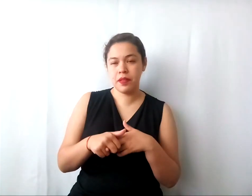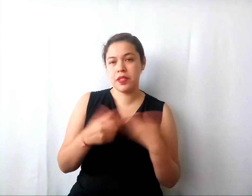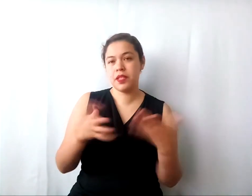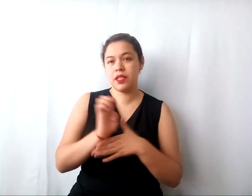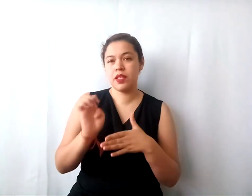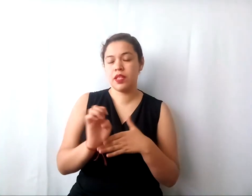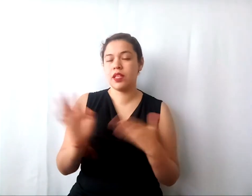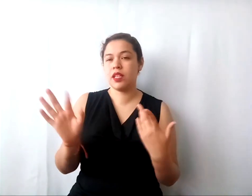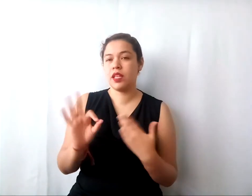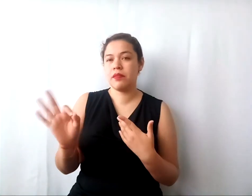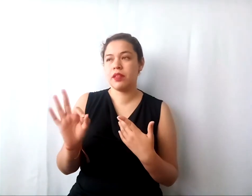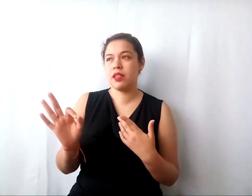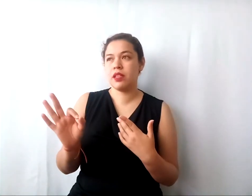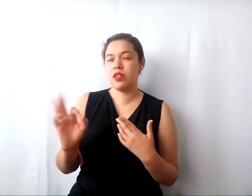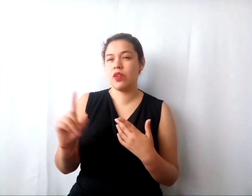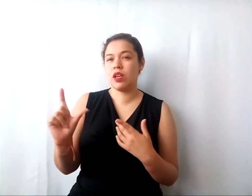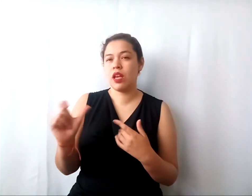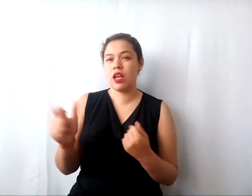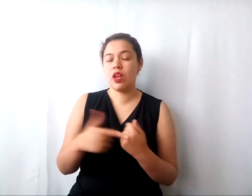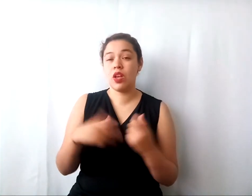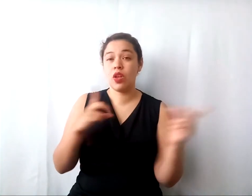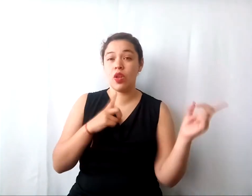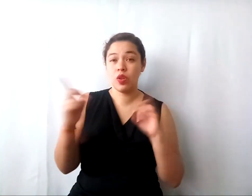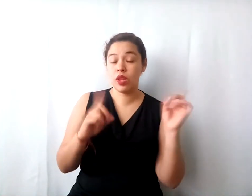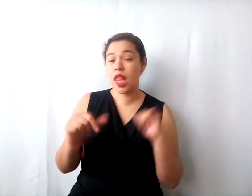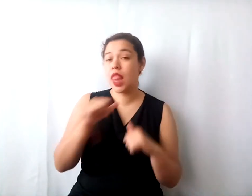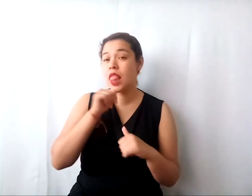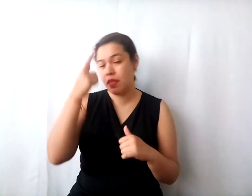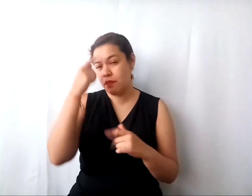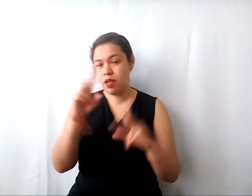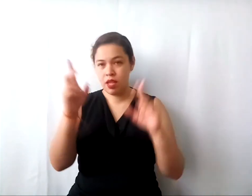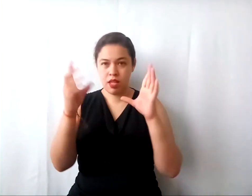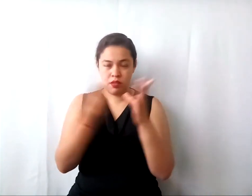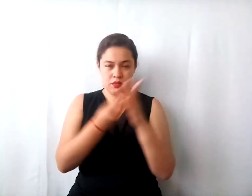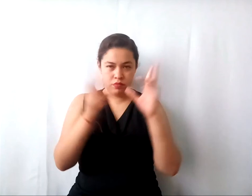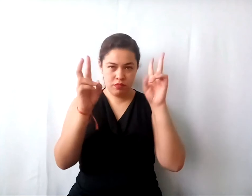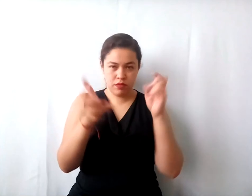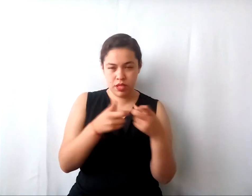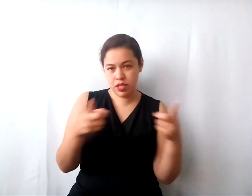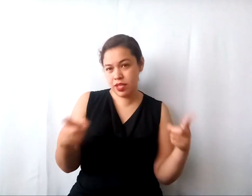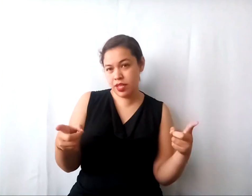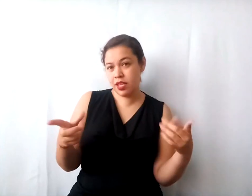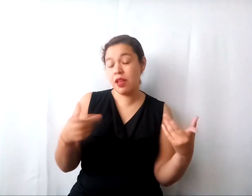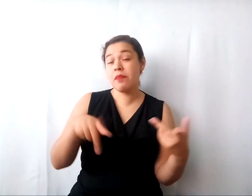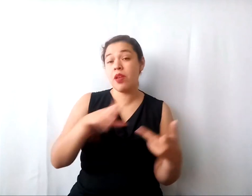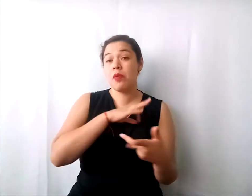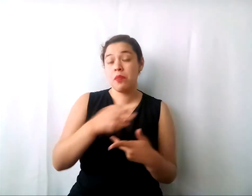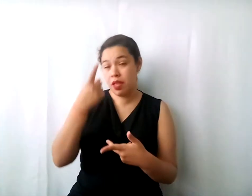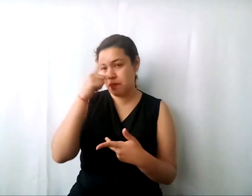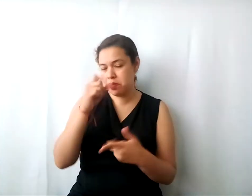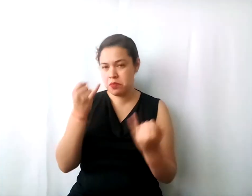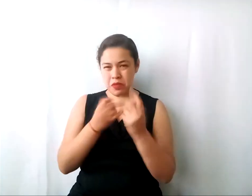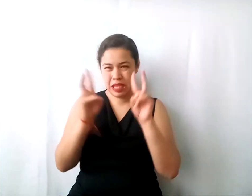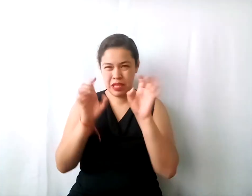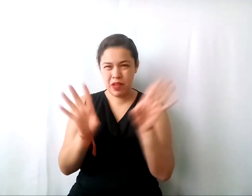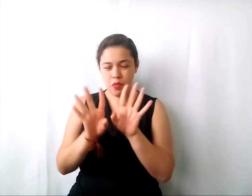incluso aunque tengan alguna duda no referente justamente a los contenidos que desarrollamos ahorita, pero que pueden dar pauta también, con gusto